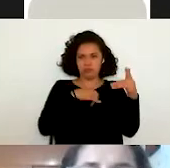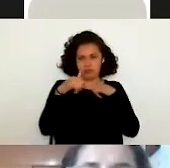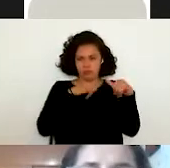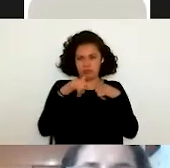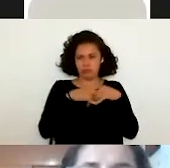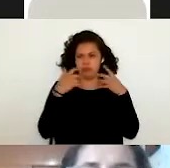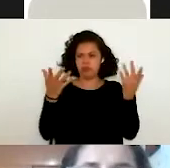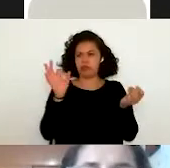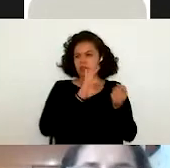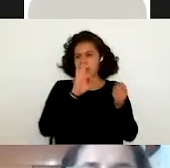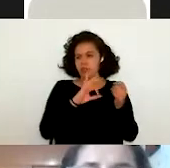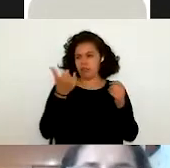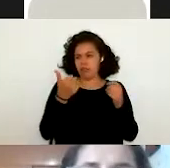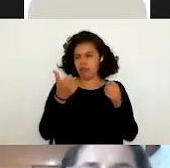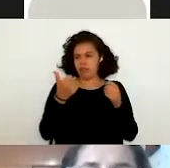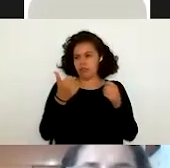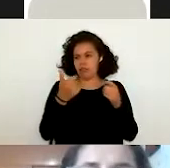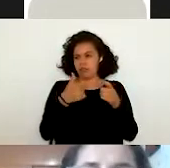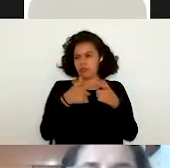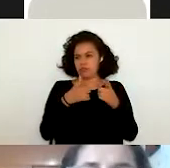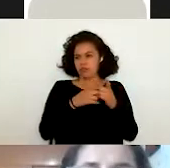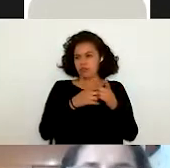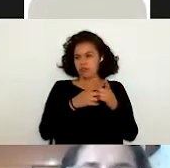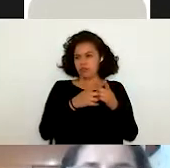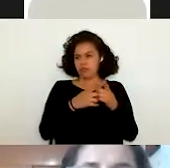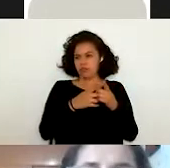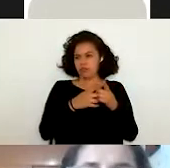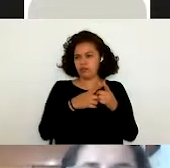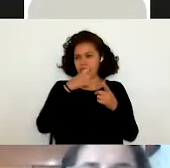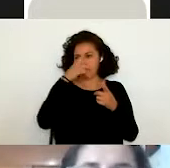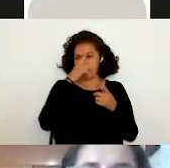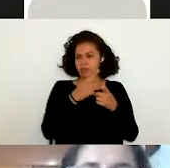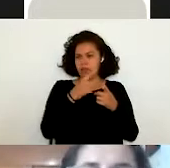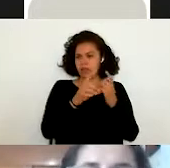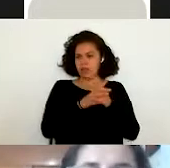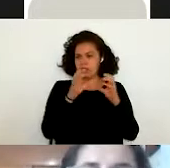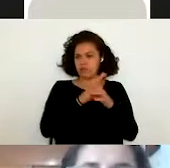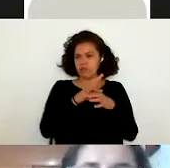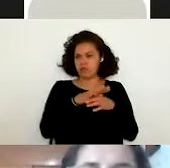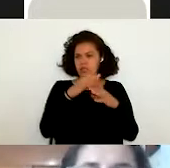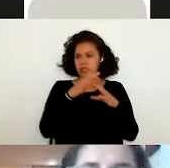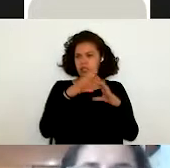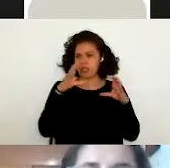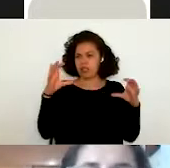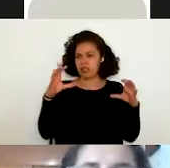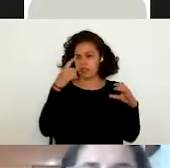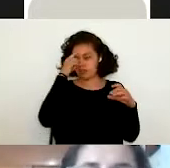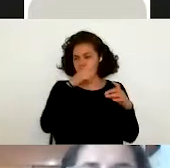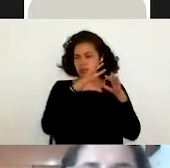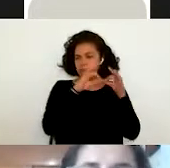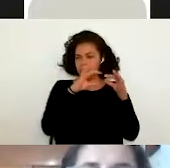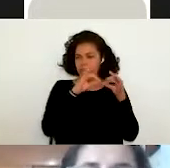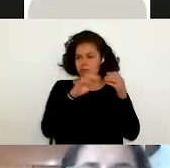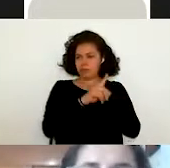tal vez desde otras disciplinas pueden hacer uso de otros elementos para poner gráficamente cómo están describiendo el